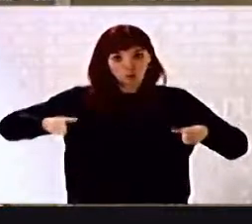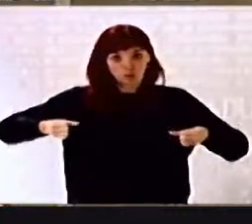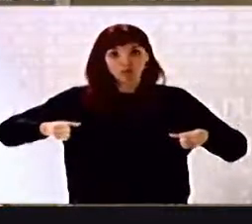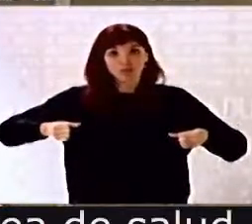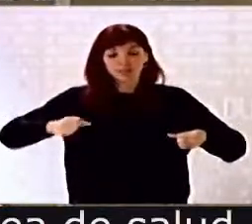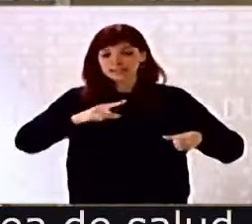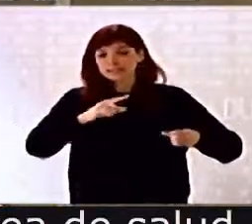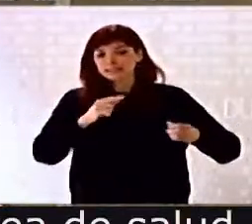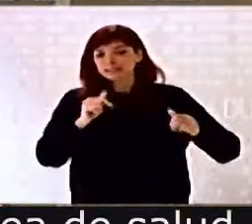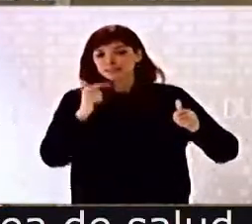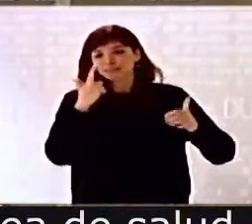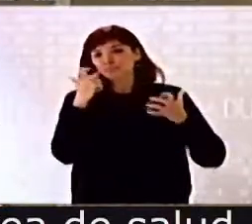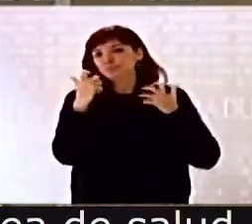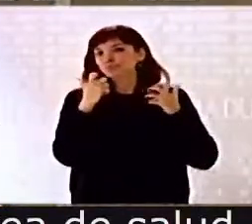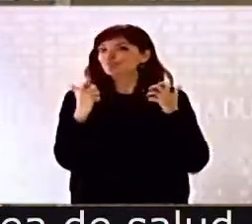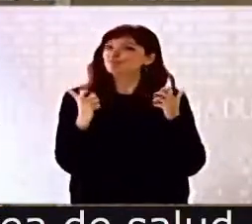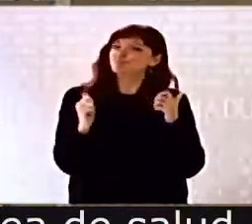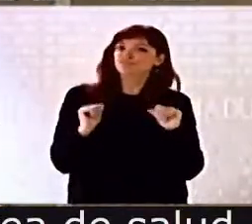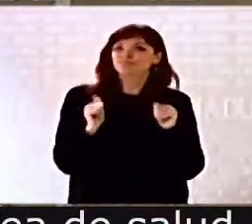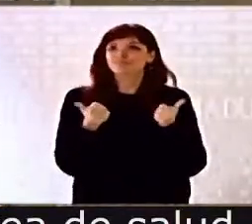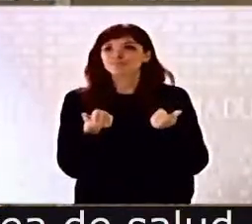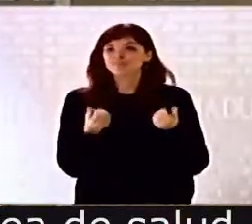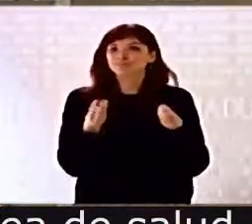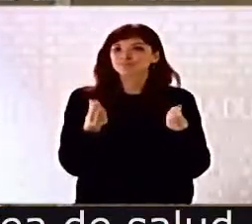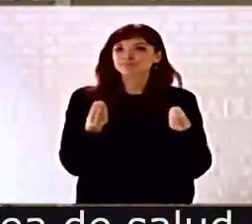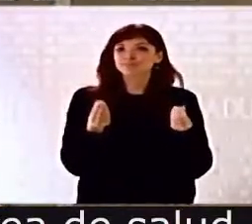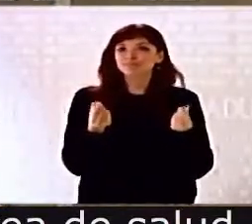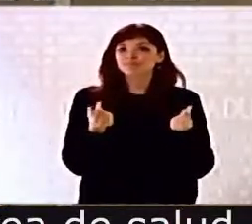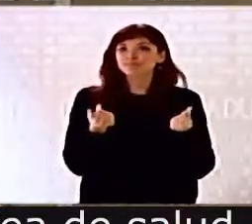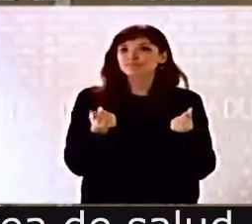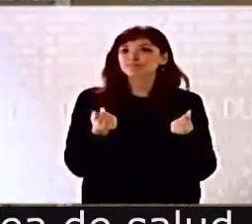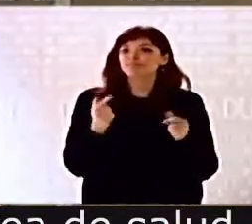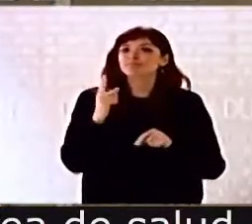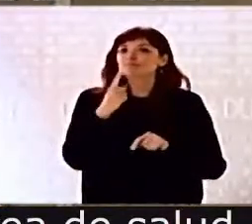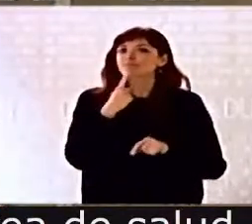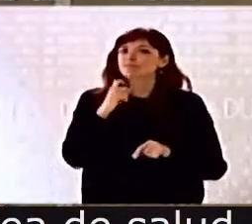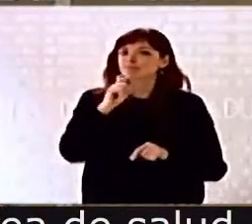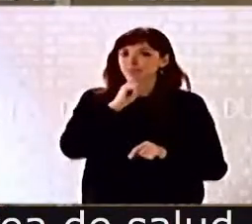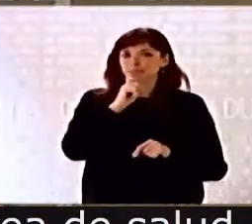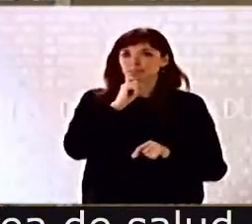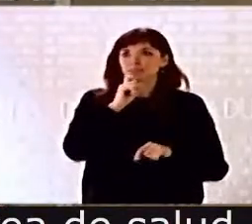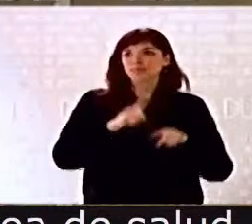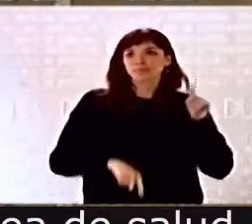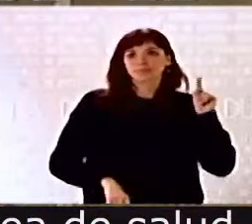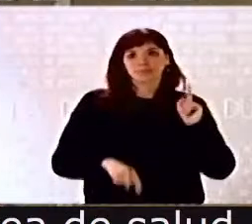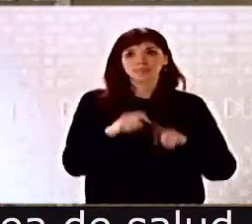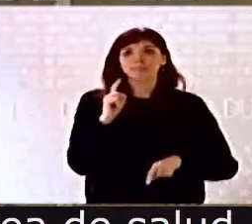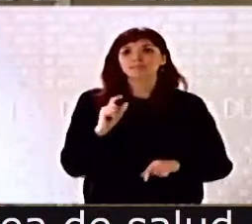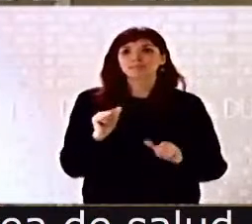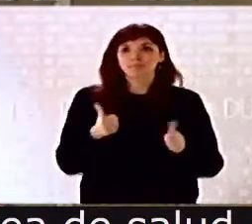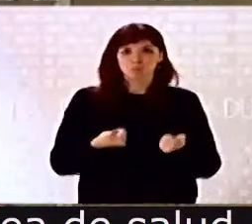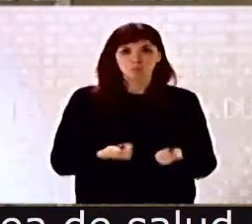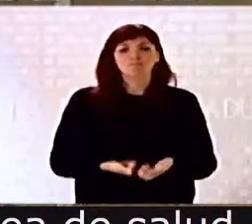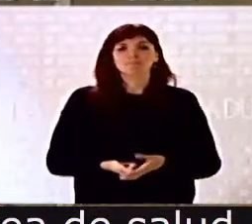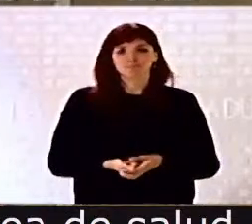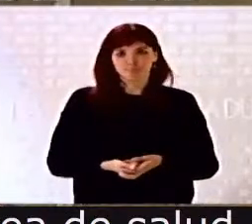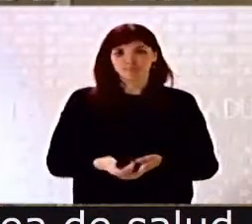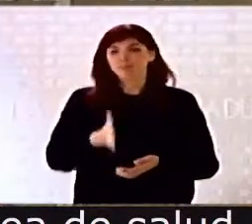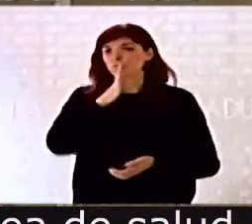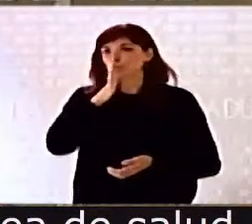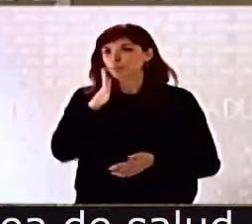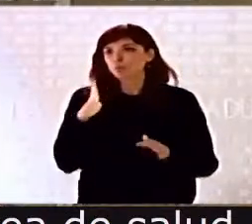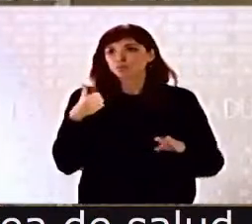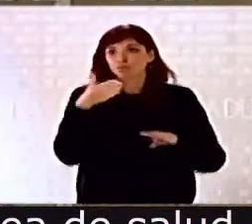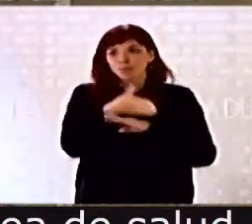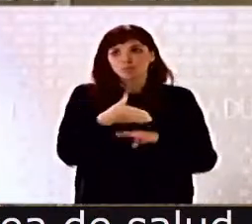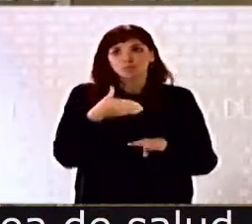a tener algunas complicaciones, porque empiezan a tener ya una presión